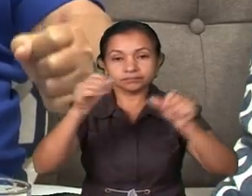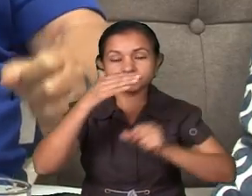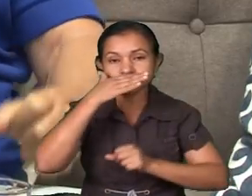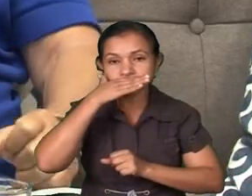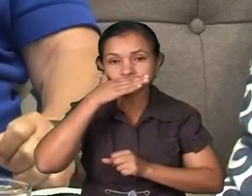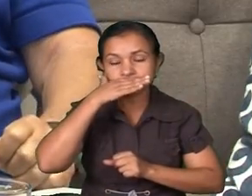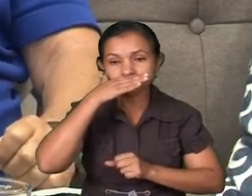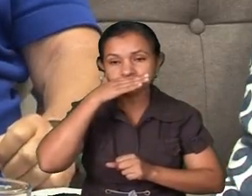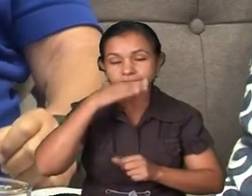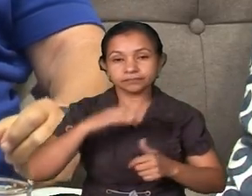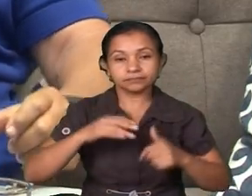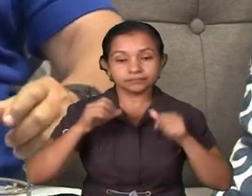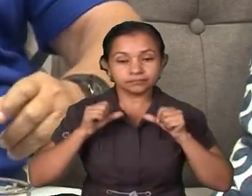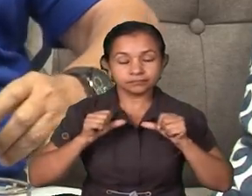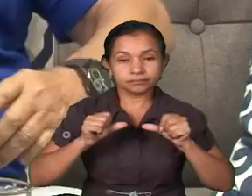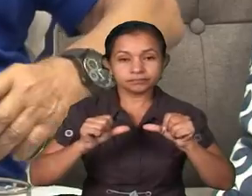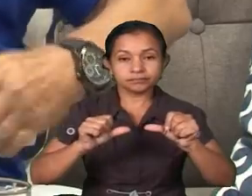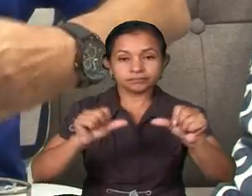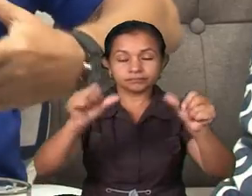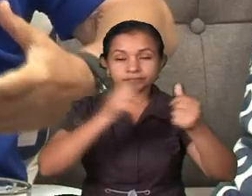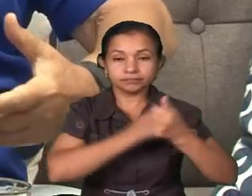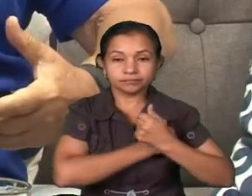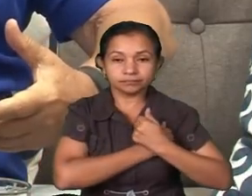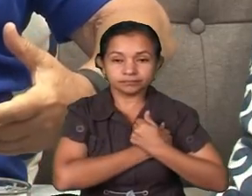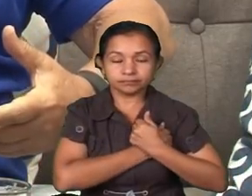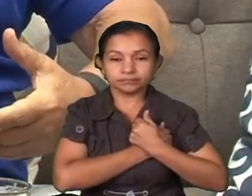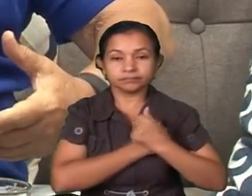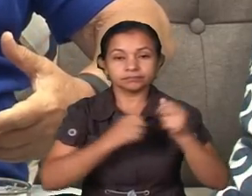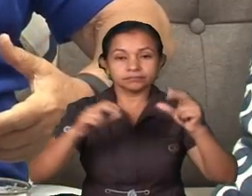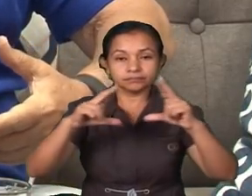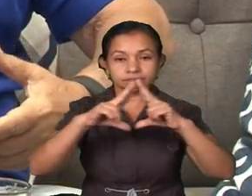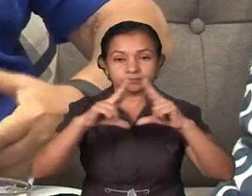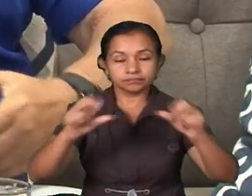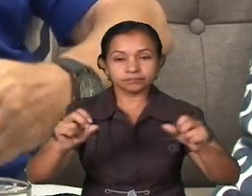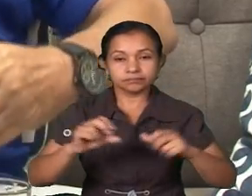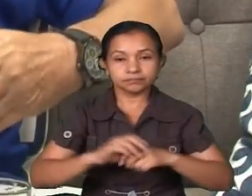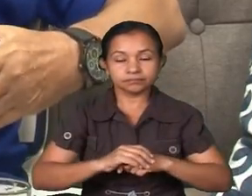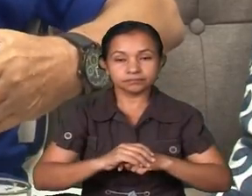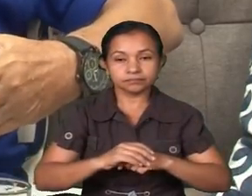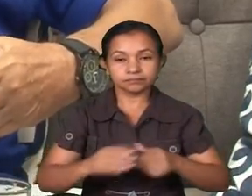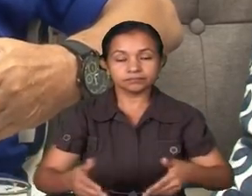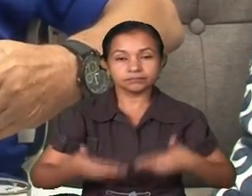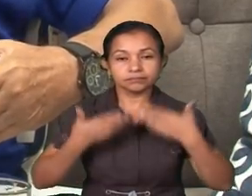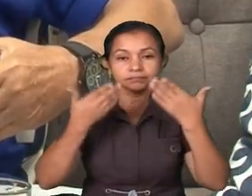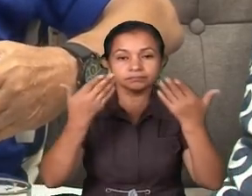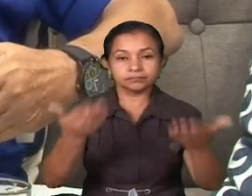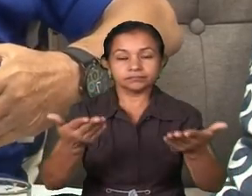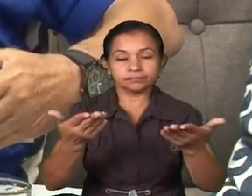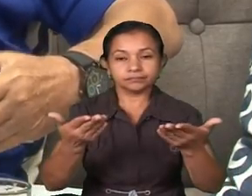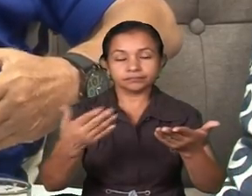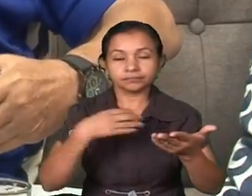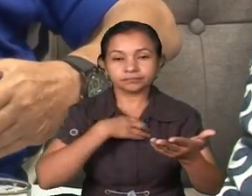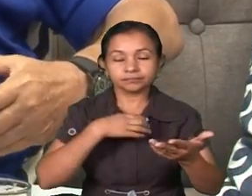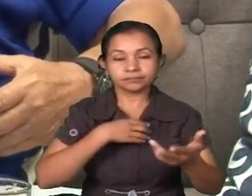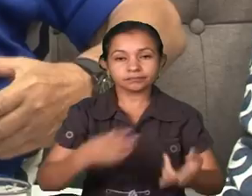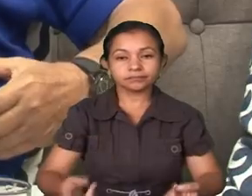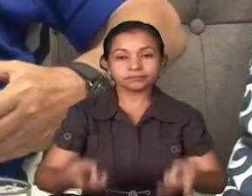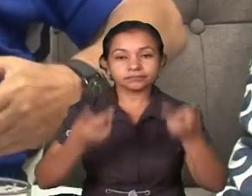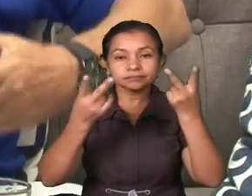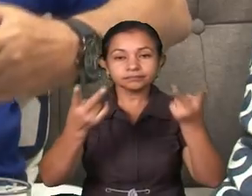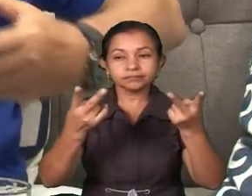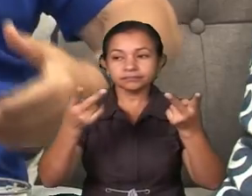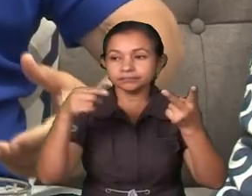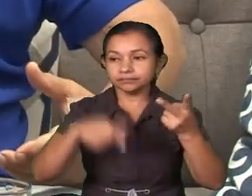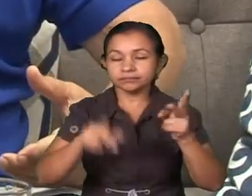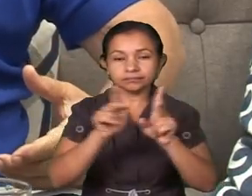sandinistas, que sigamos amando a este pueblo, entregándonos nuestra vida a